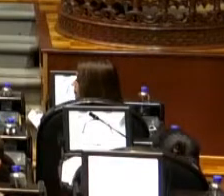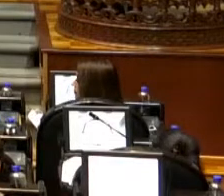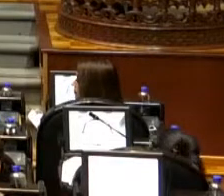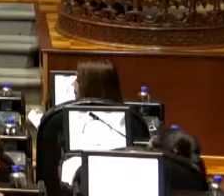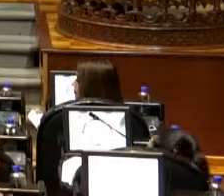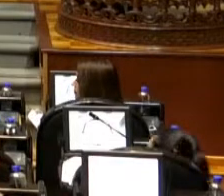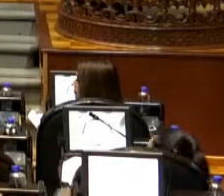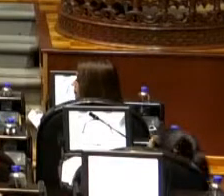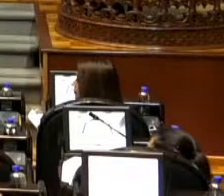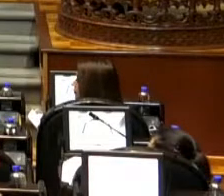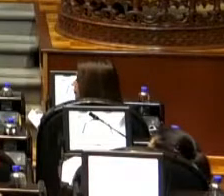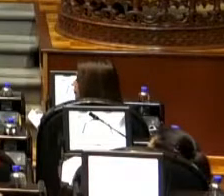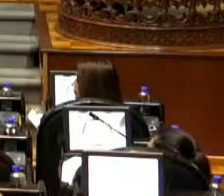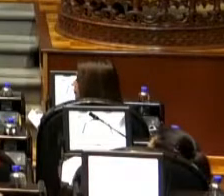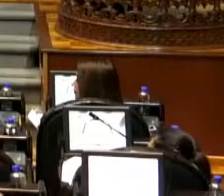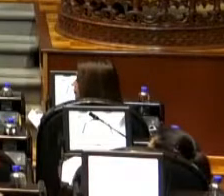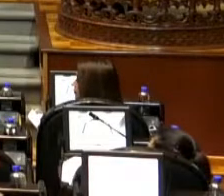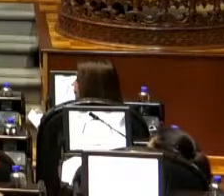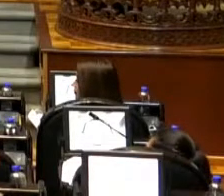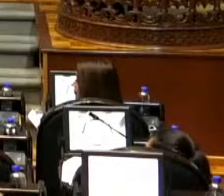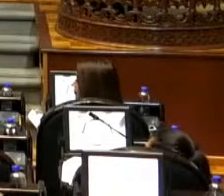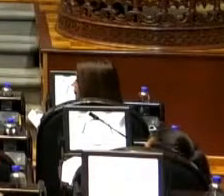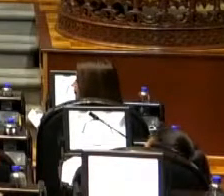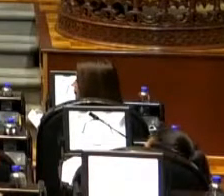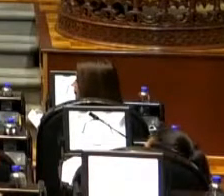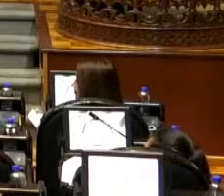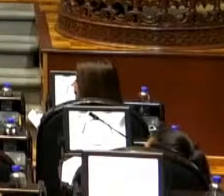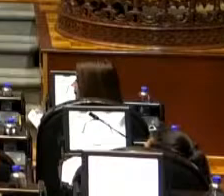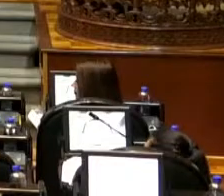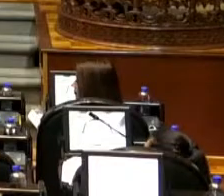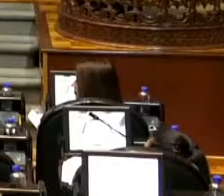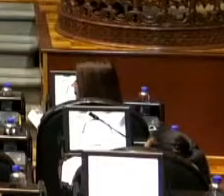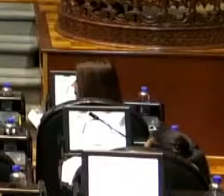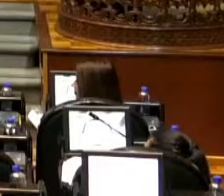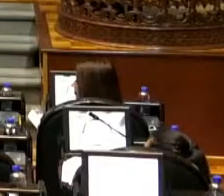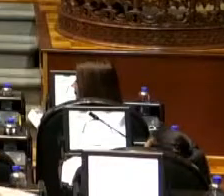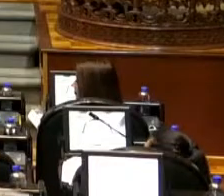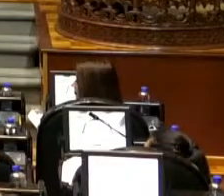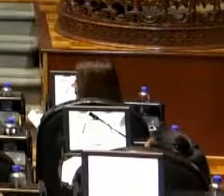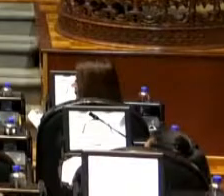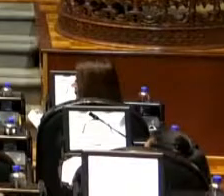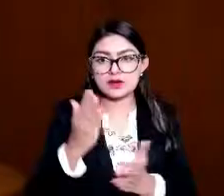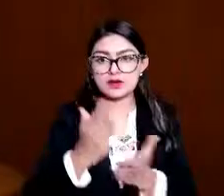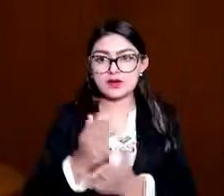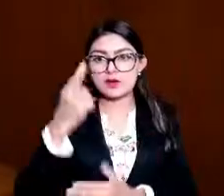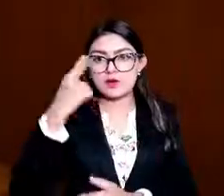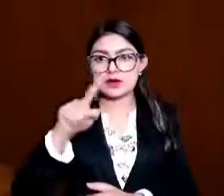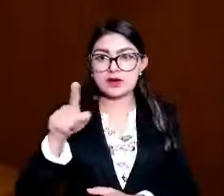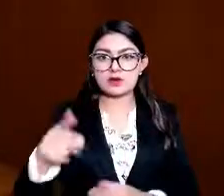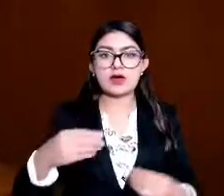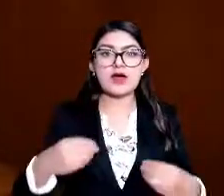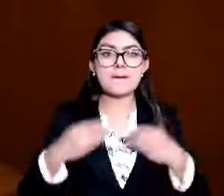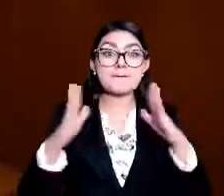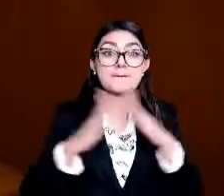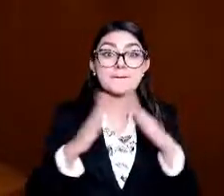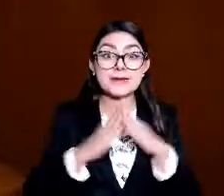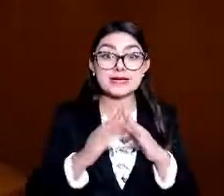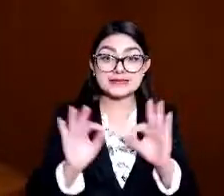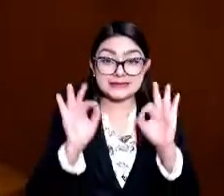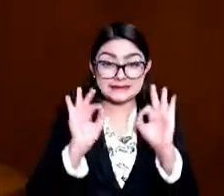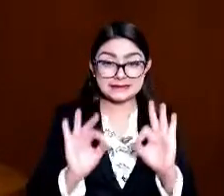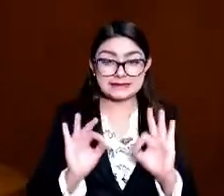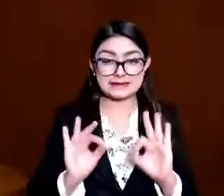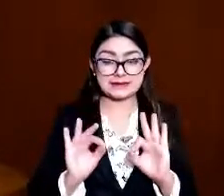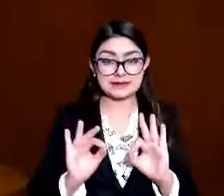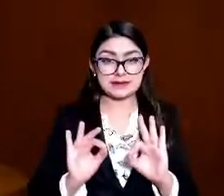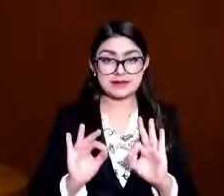dignidad. En el Estado de México, la accesibilidad a una vivienda digna es altamente desigual y representa un